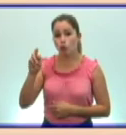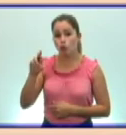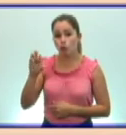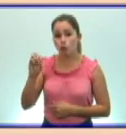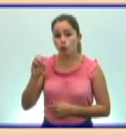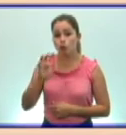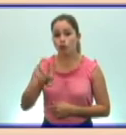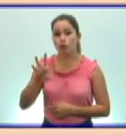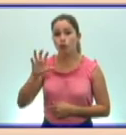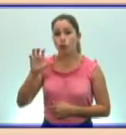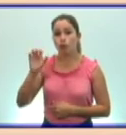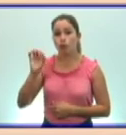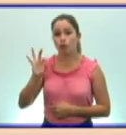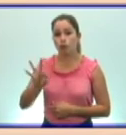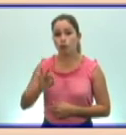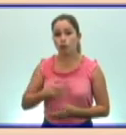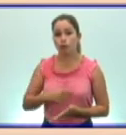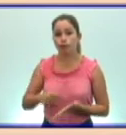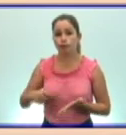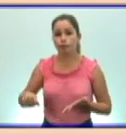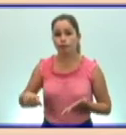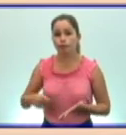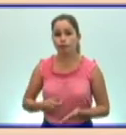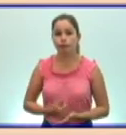por mol. Vamos a anotar.